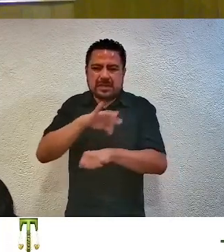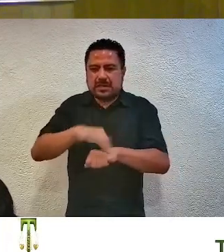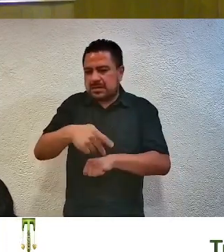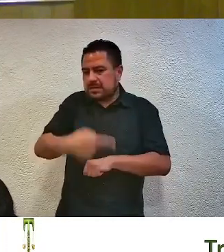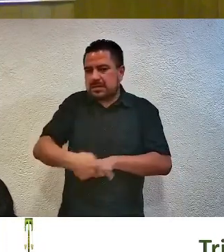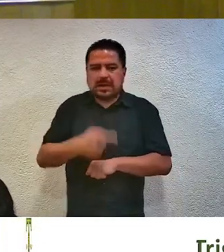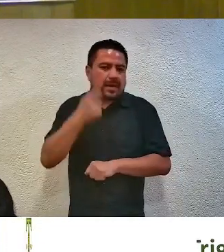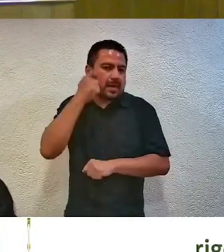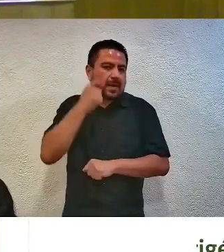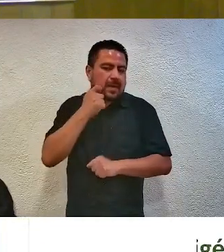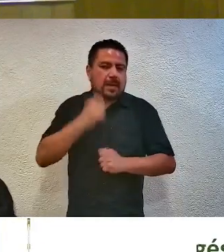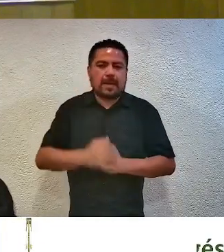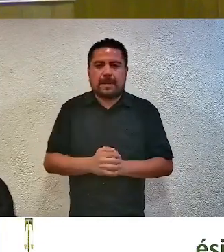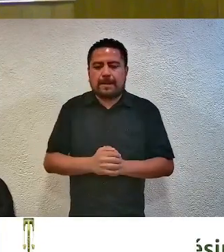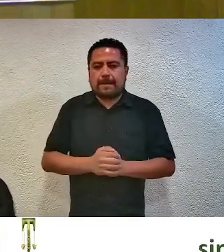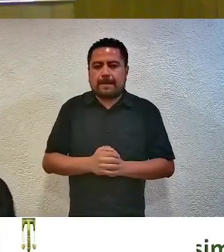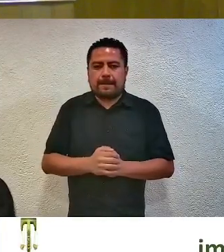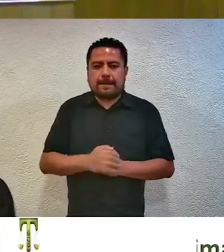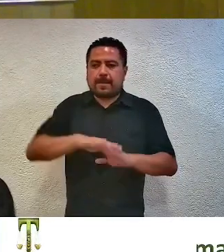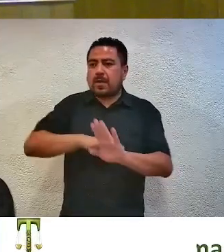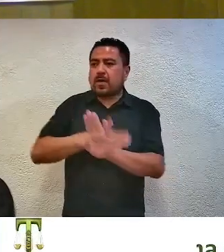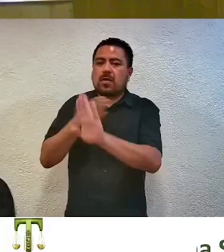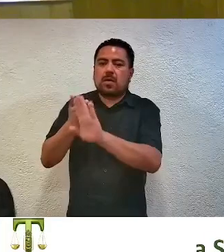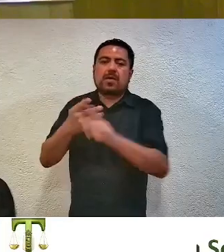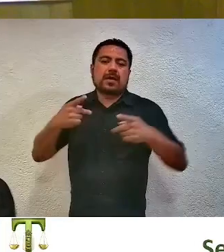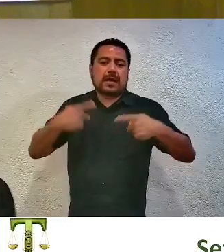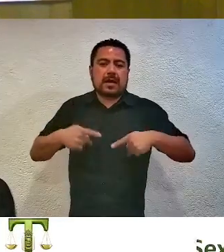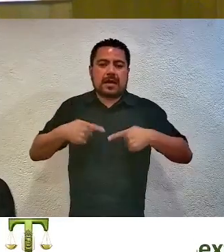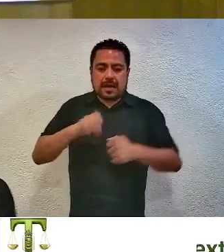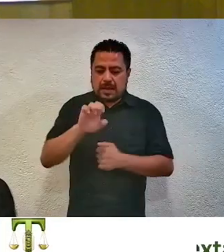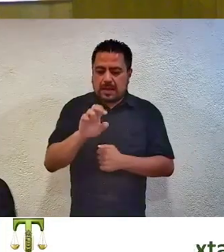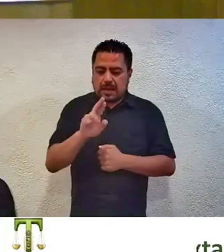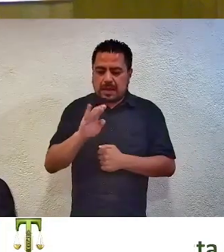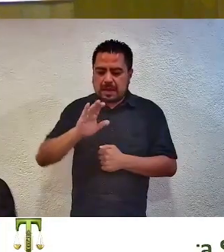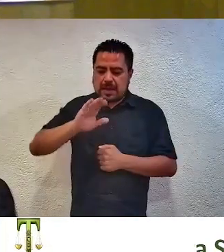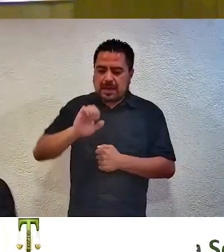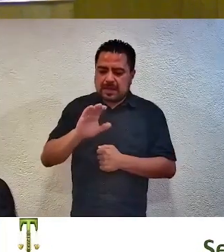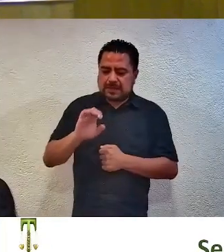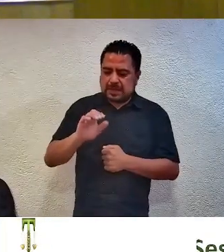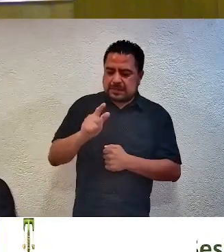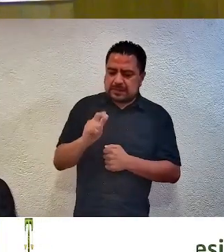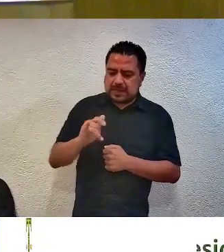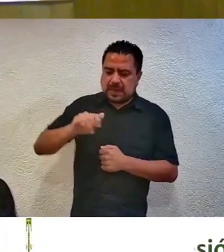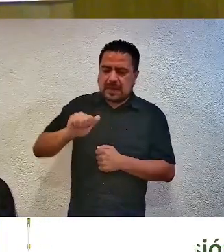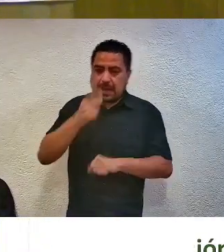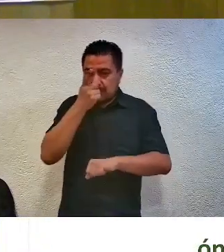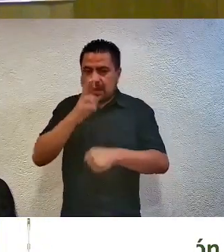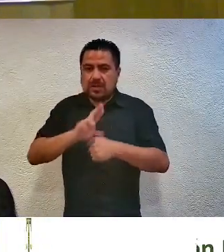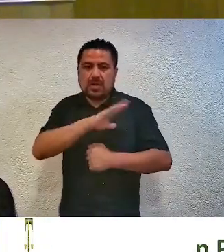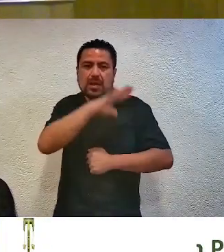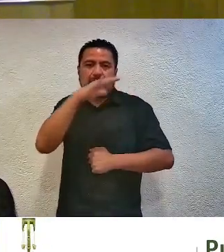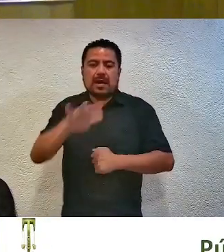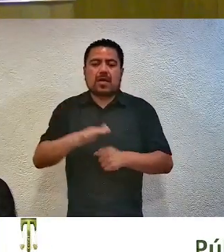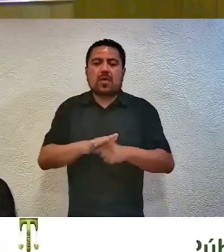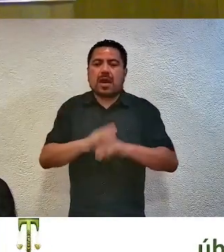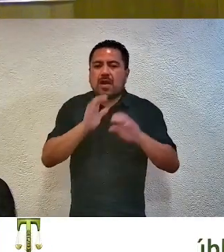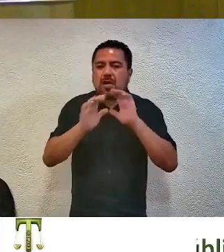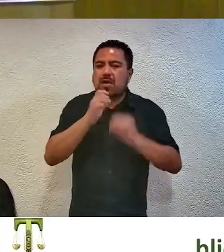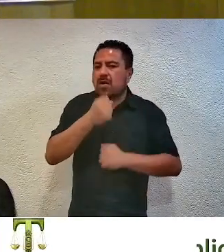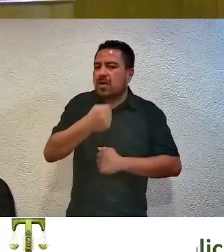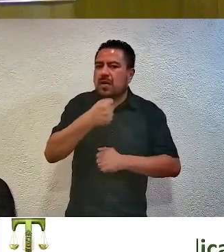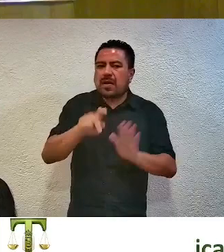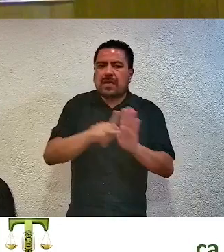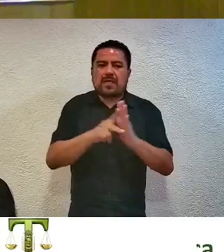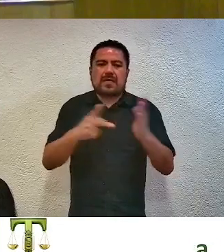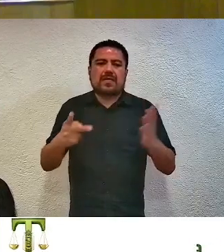de los Bravo Guerrero, en contra de la ciudadana Erika Cecilia García Guevara, directora general del medio de comunicación Periódico